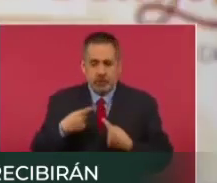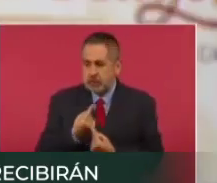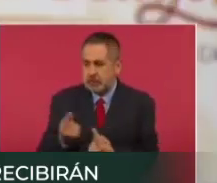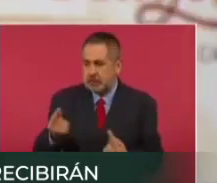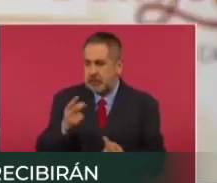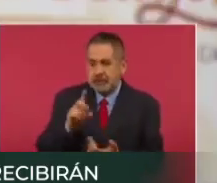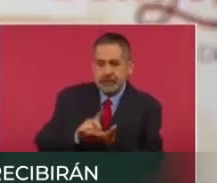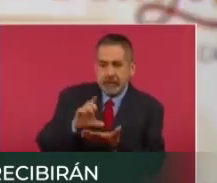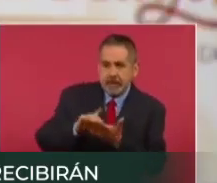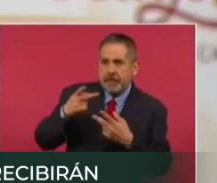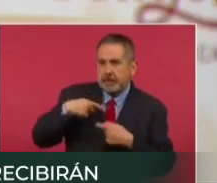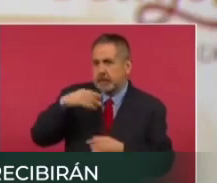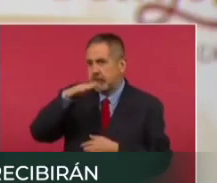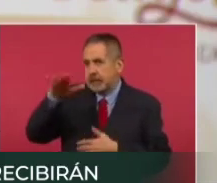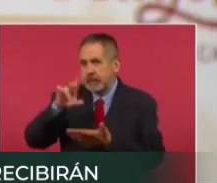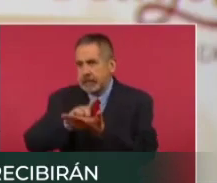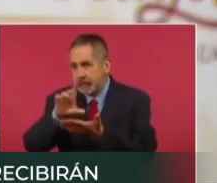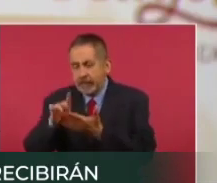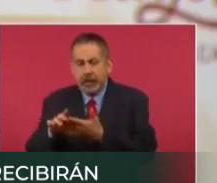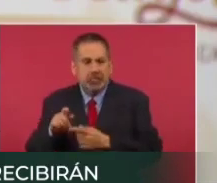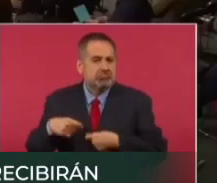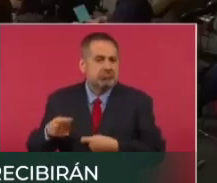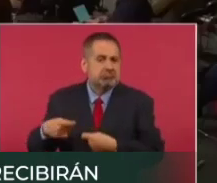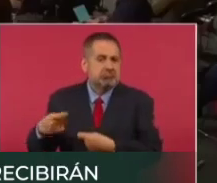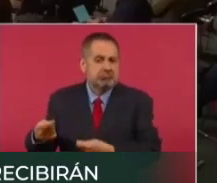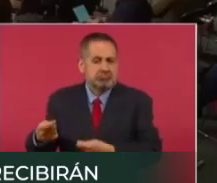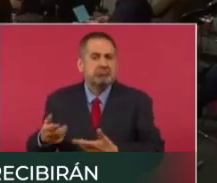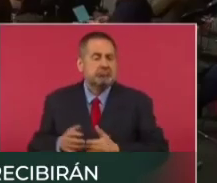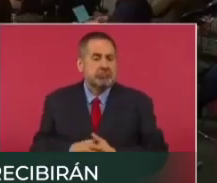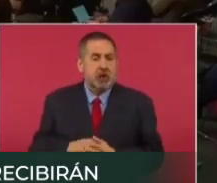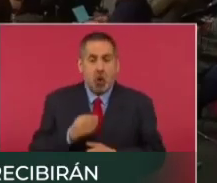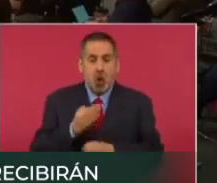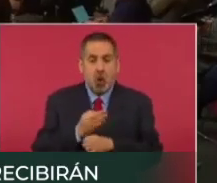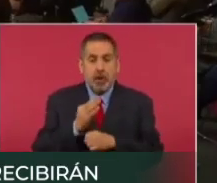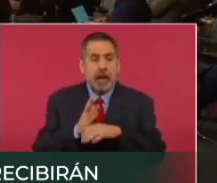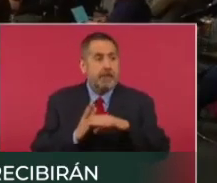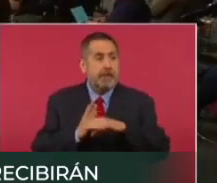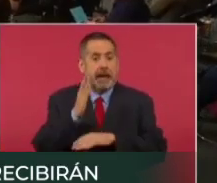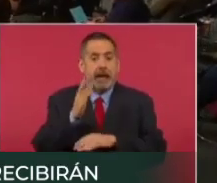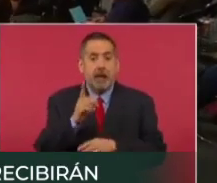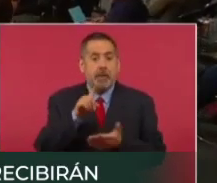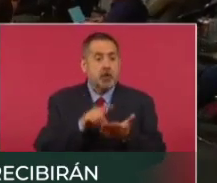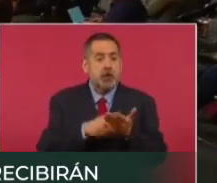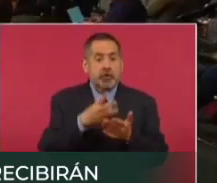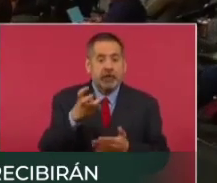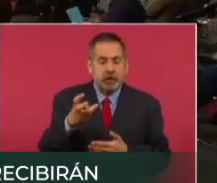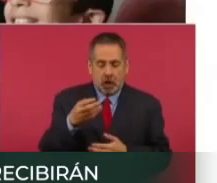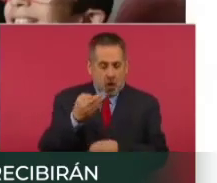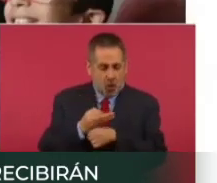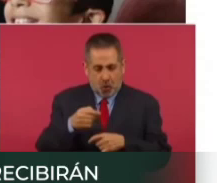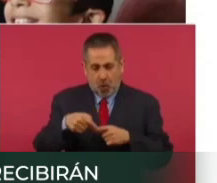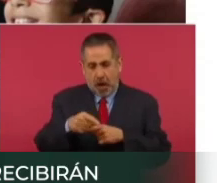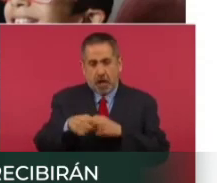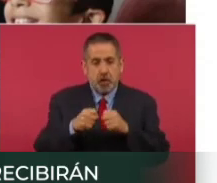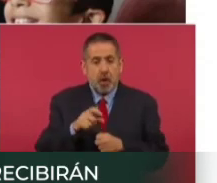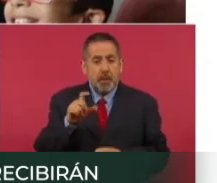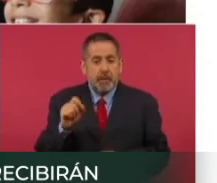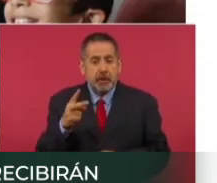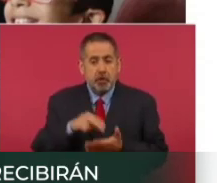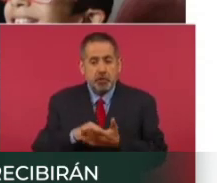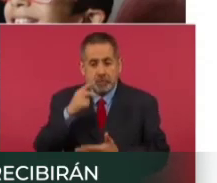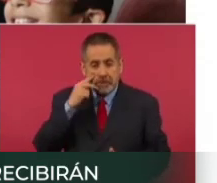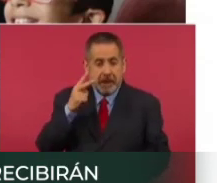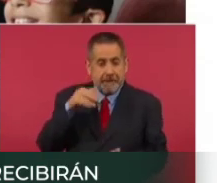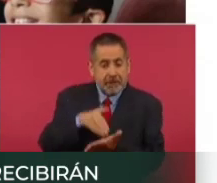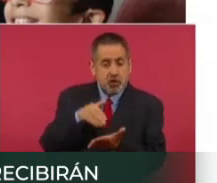Gobierno Federal, Ariadna Montiel, durante la conferencia matutina en Palacio Nacional, la funcionaria destacó que se tendrá una inversión de 22 mil millones